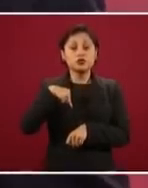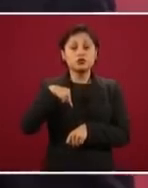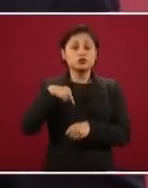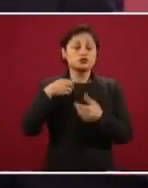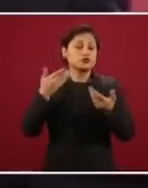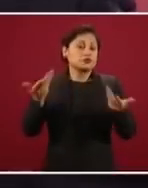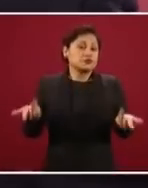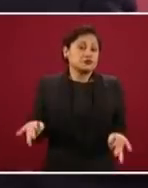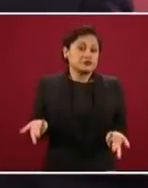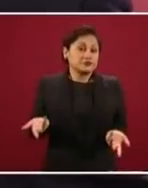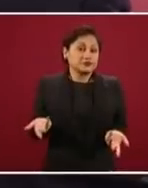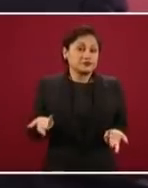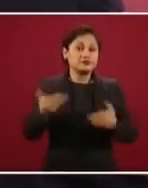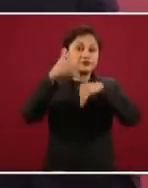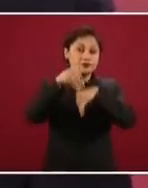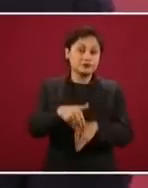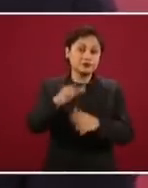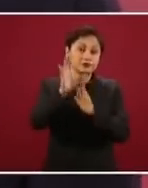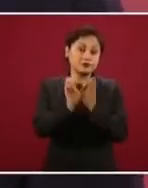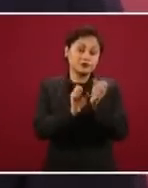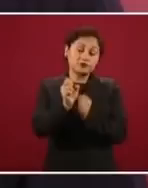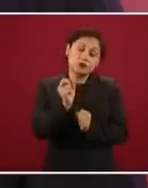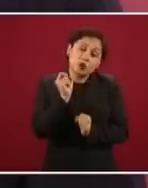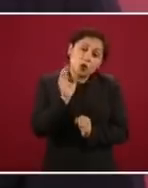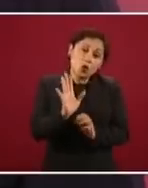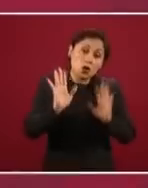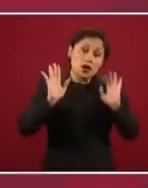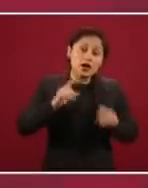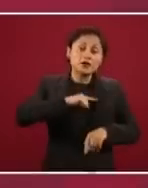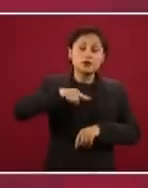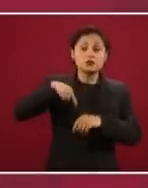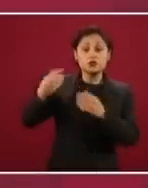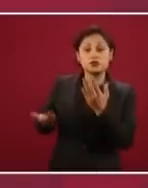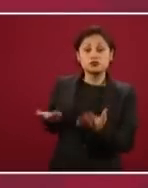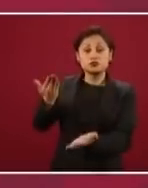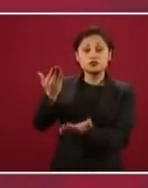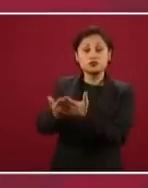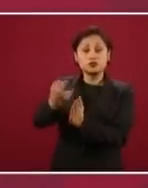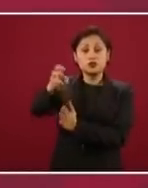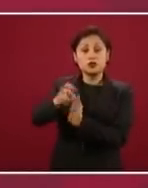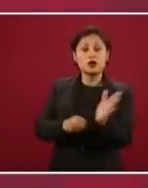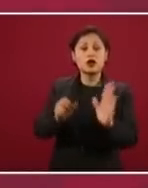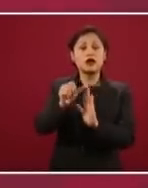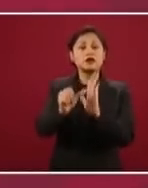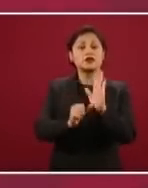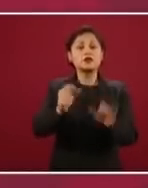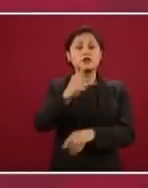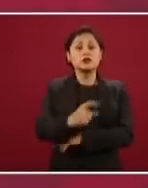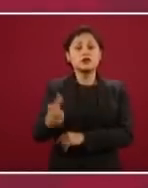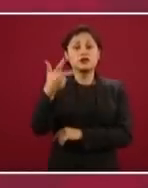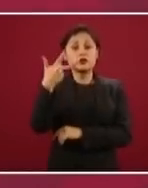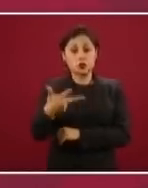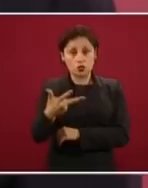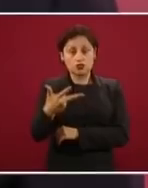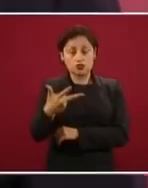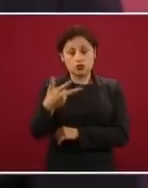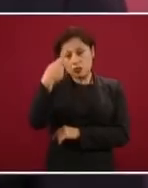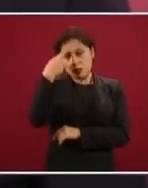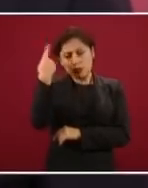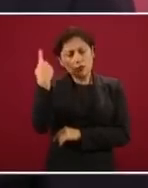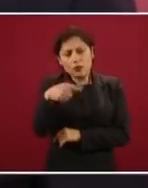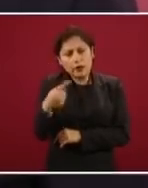para modificar el 108 constitucional y que el presidente de mexico sea juzgado